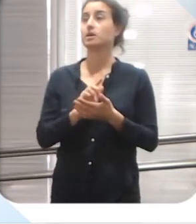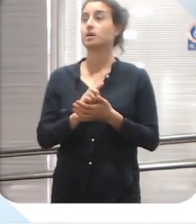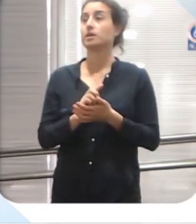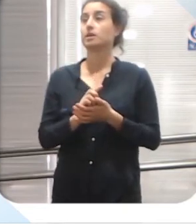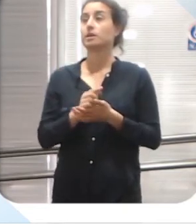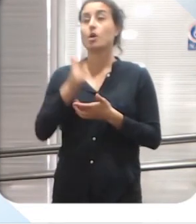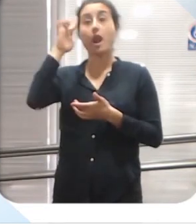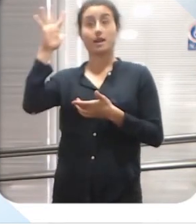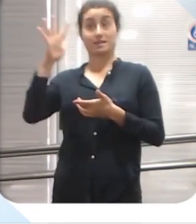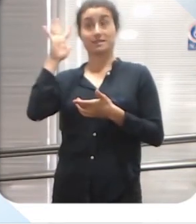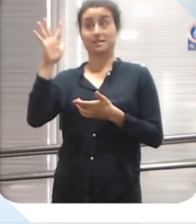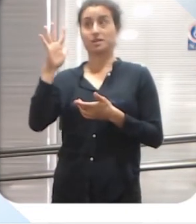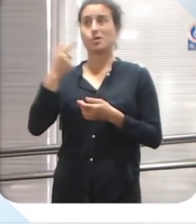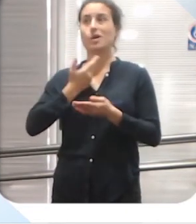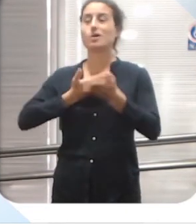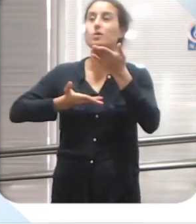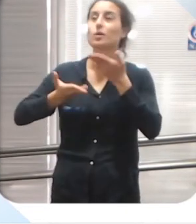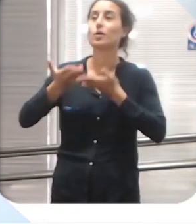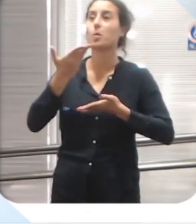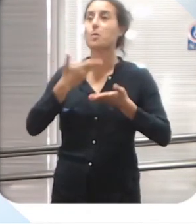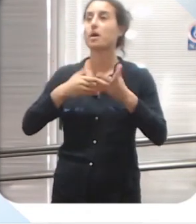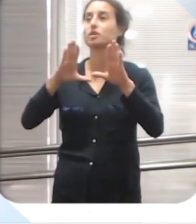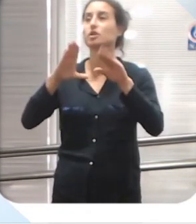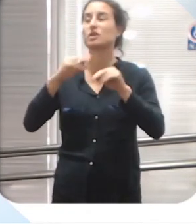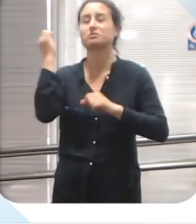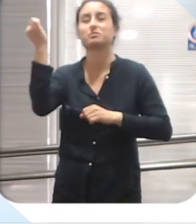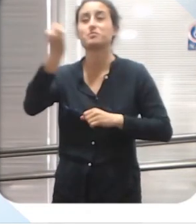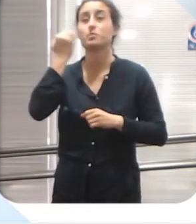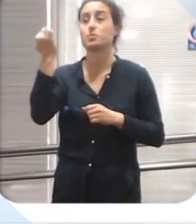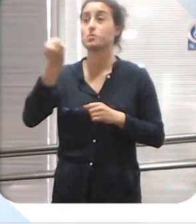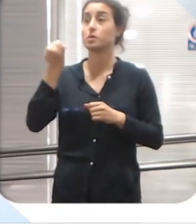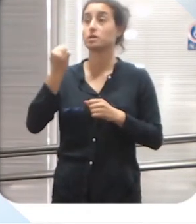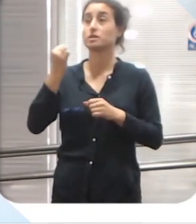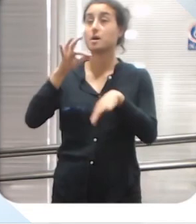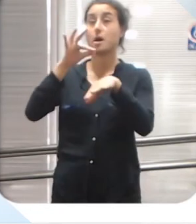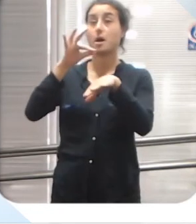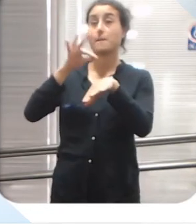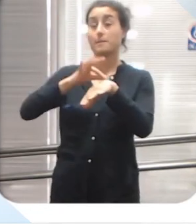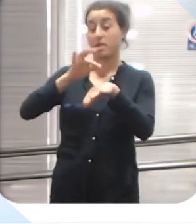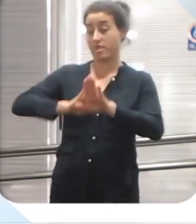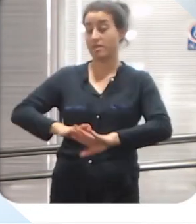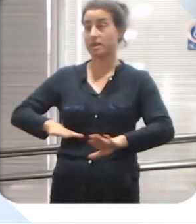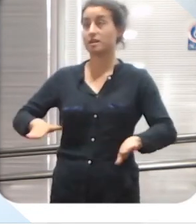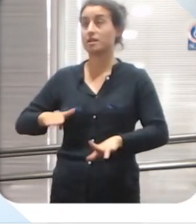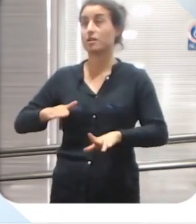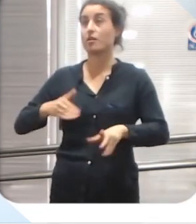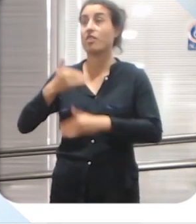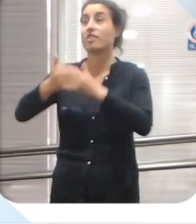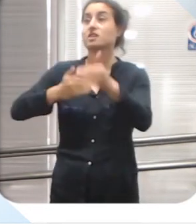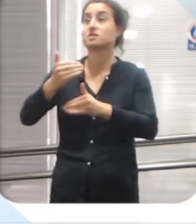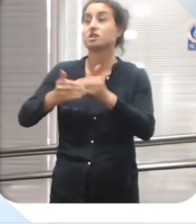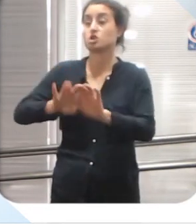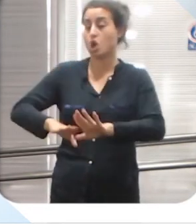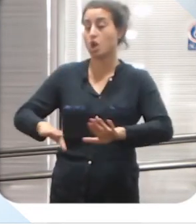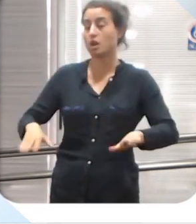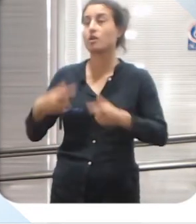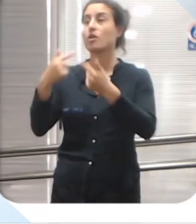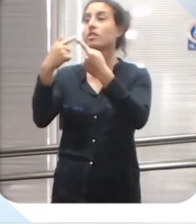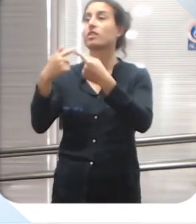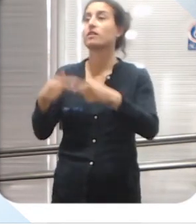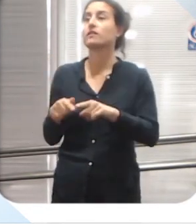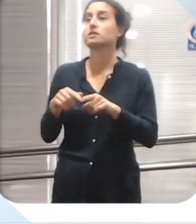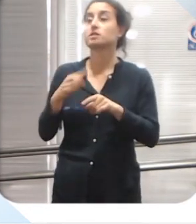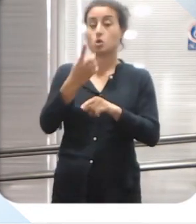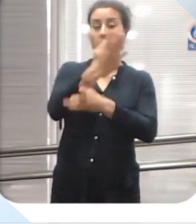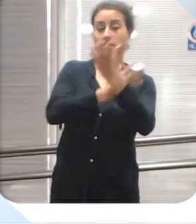con la psicóloga comparto toda la importancia de los pediatras en el desarrollo de los chicos, la diferencia entre